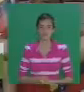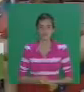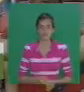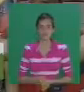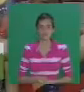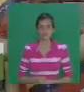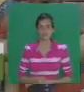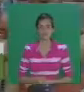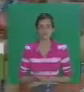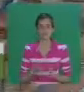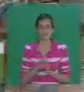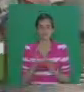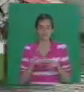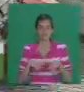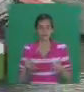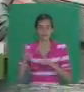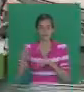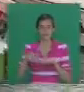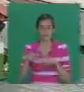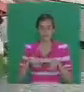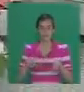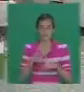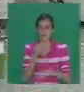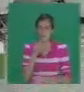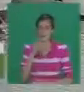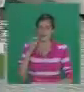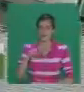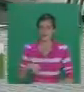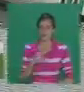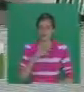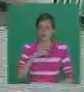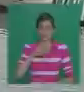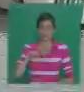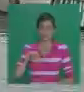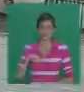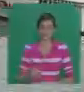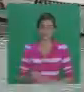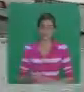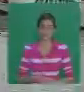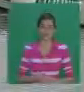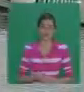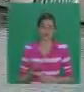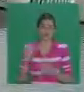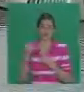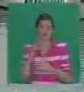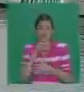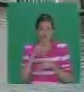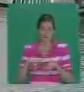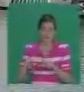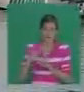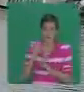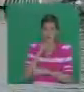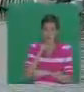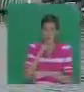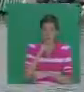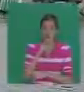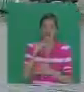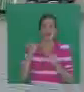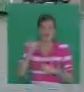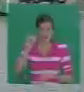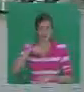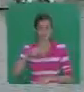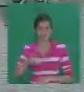A la Agrotienda, que es muy buena también. Okay. Nosotros no teníamos esto antes, pues. Ahorita, hoy en día lo